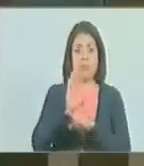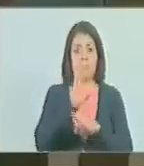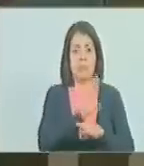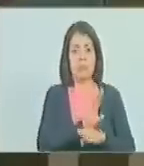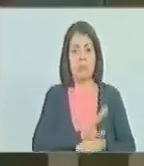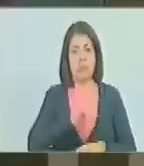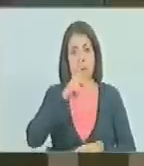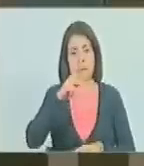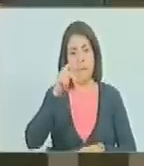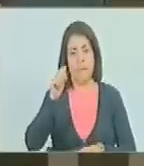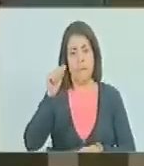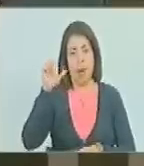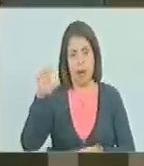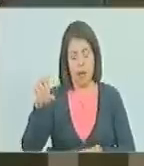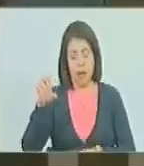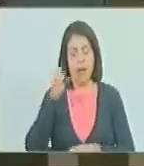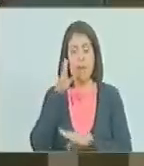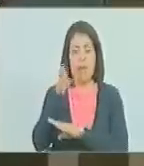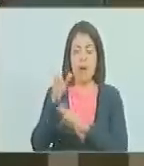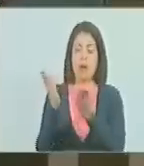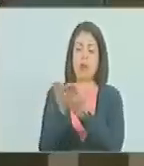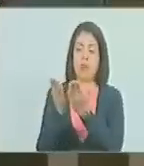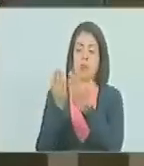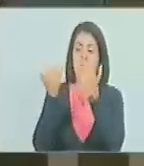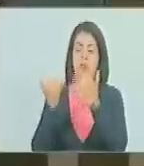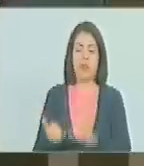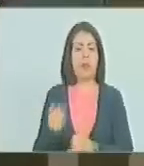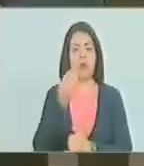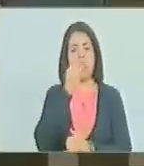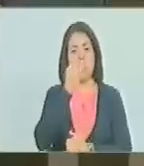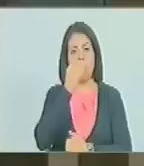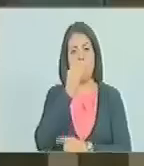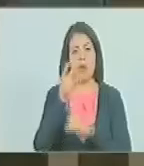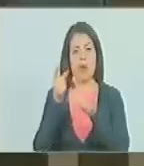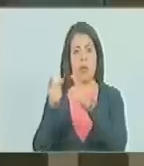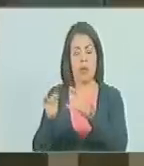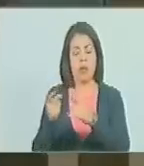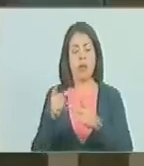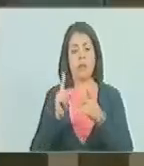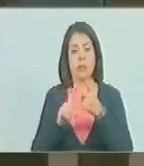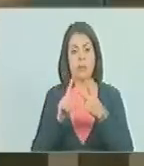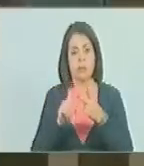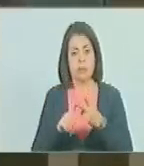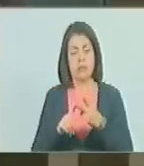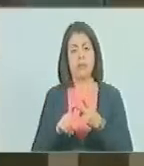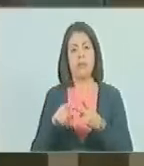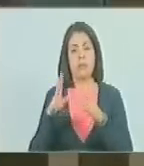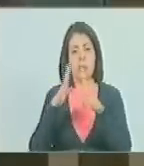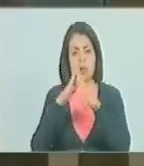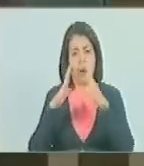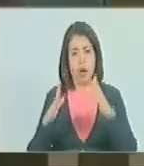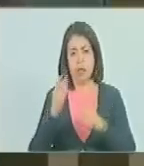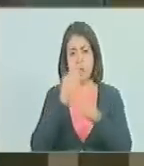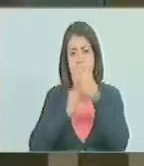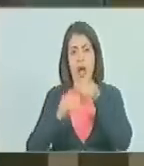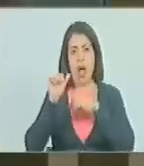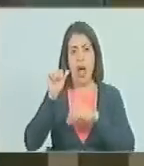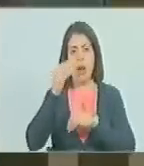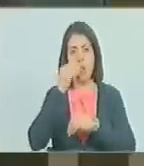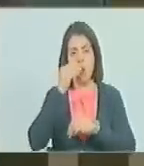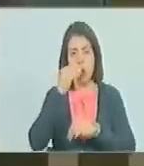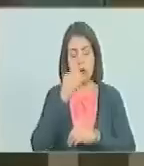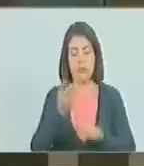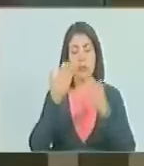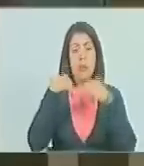el PAE, todo niño que va a la escuela ya va con su desayunado, llega a una casa de alimentación y tiene su